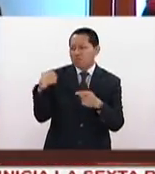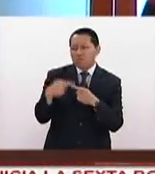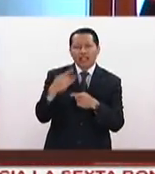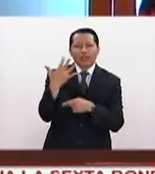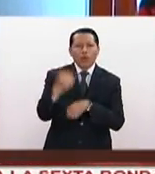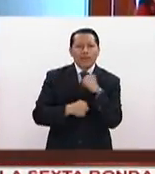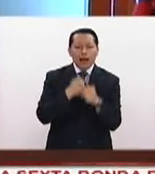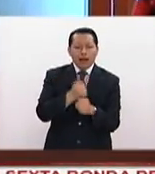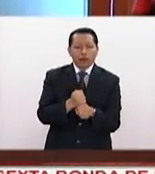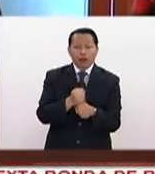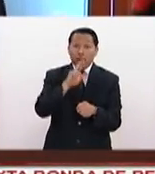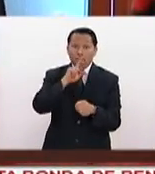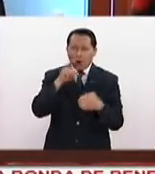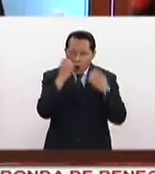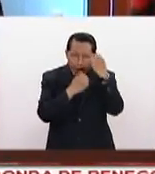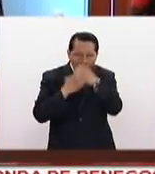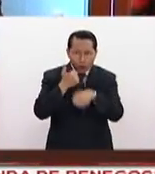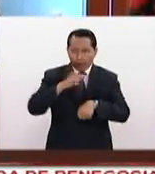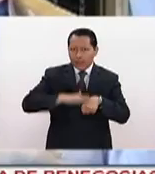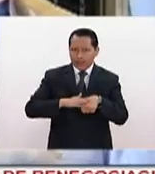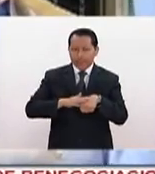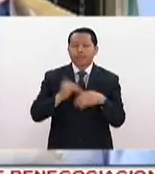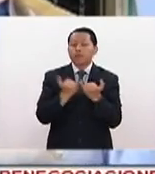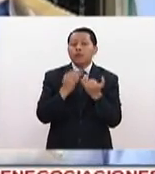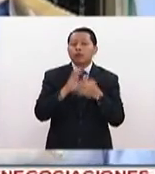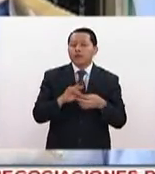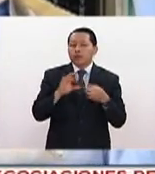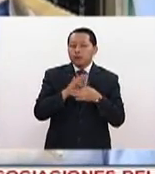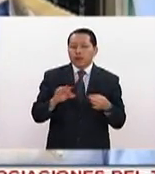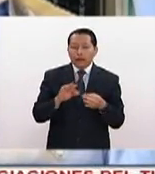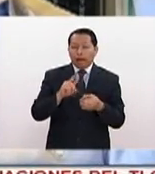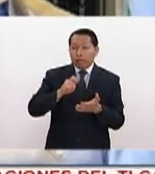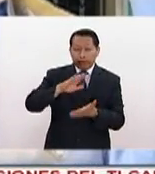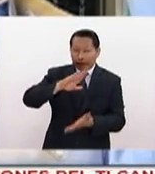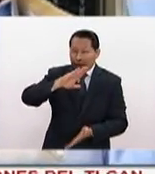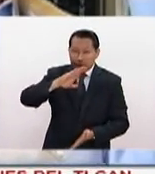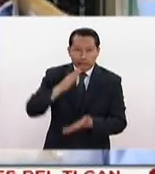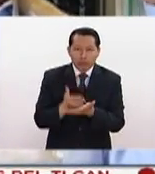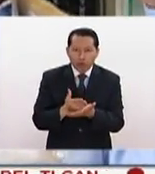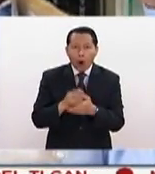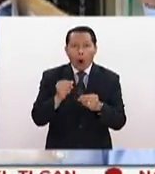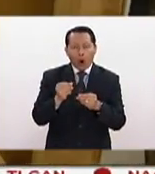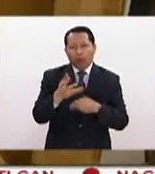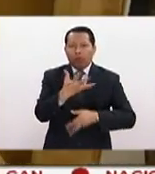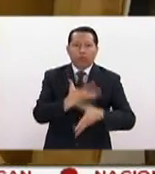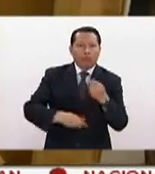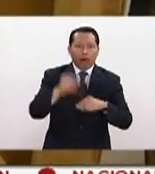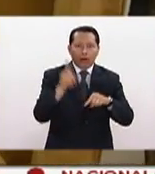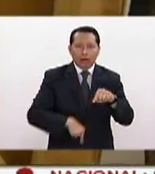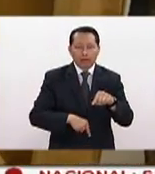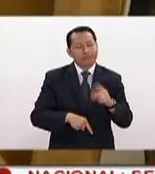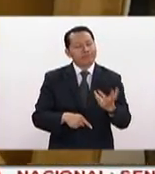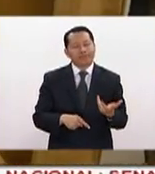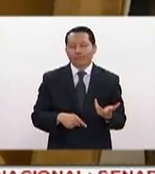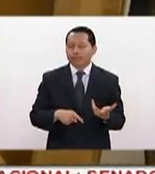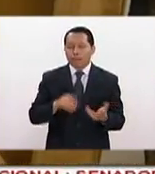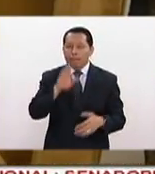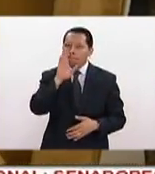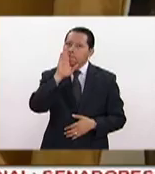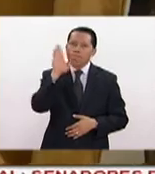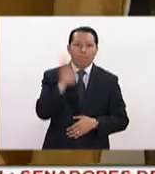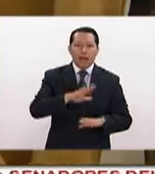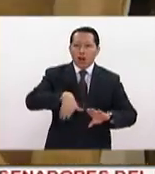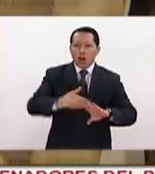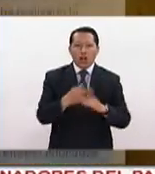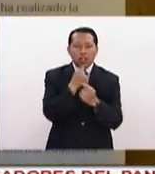es la mejor evaluada en esa administración. Aseveró que frenarla o peor aún, revertirla sería un abuso inmoral y grosero en contra